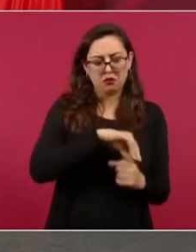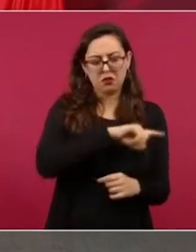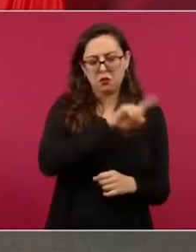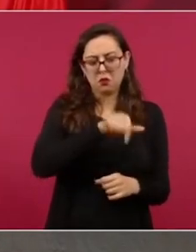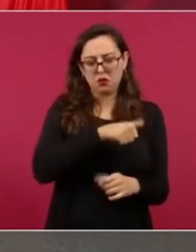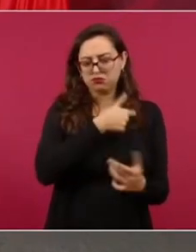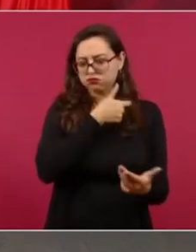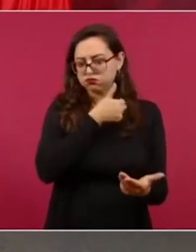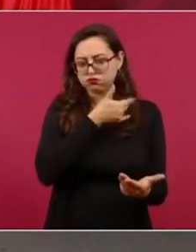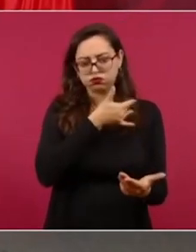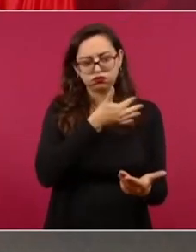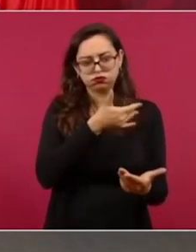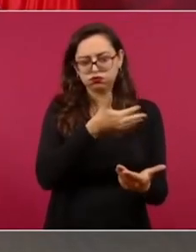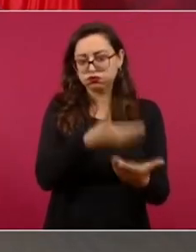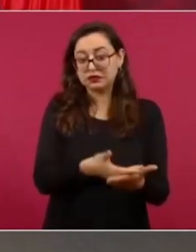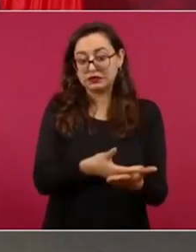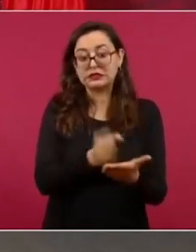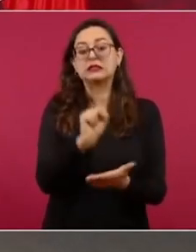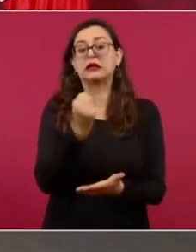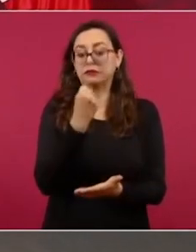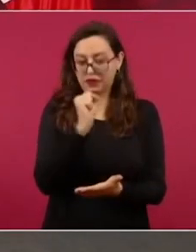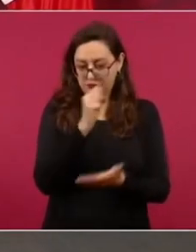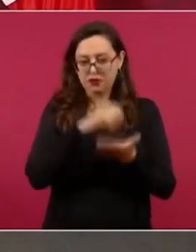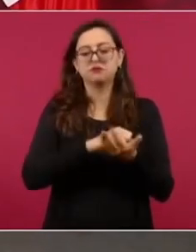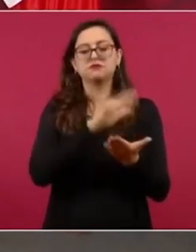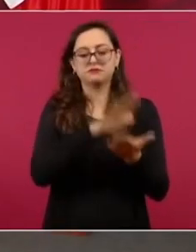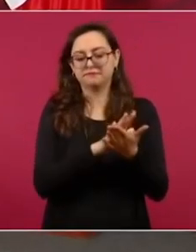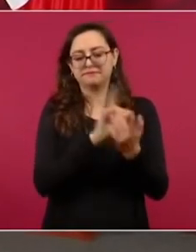hasta septiembre.